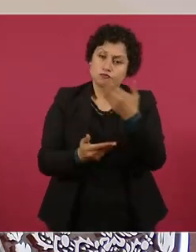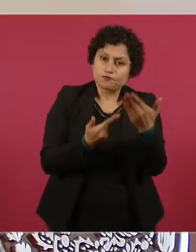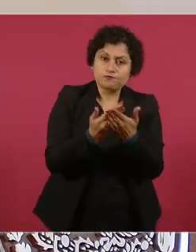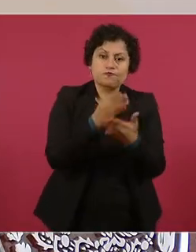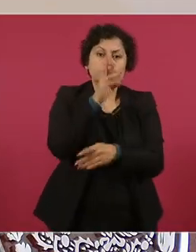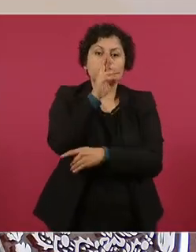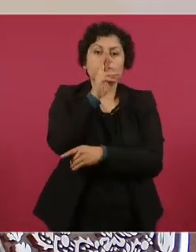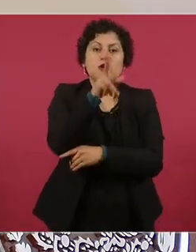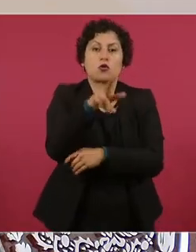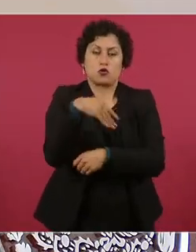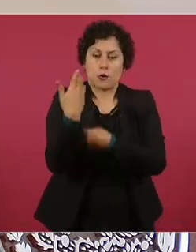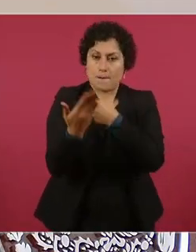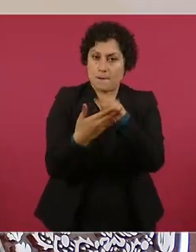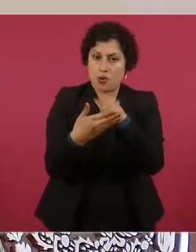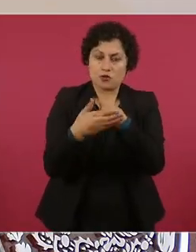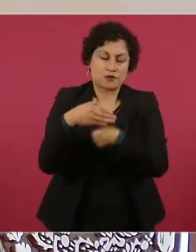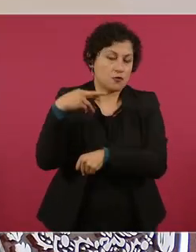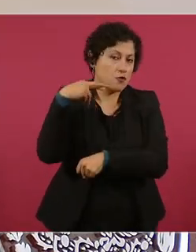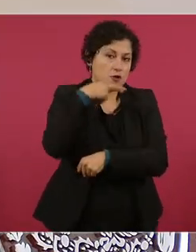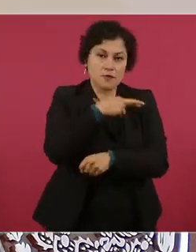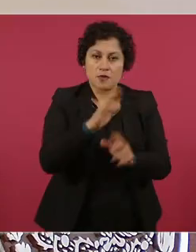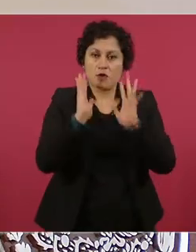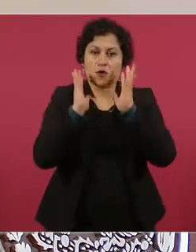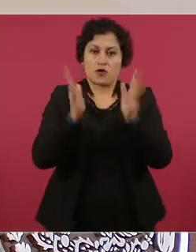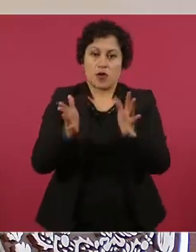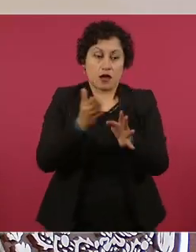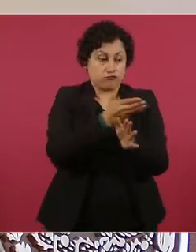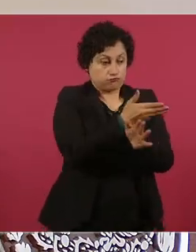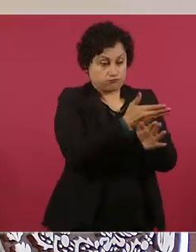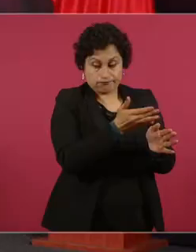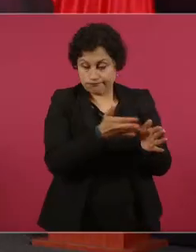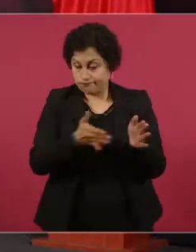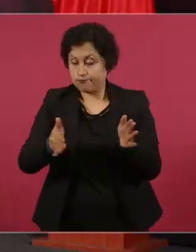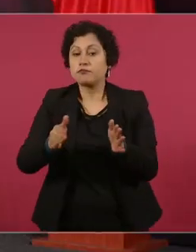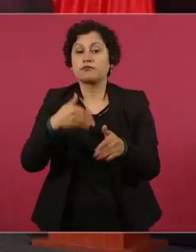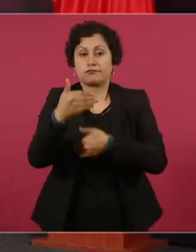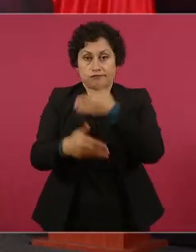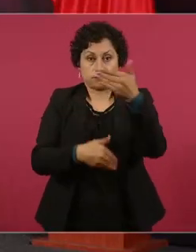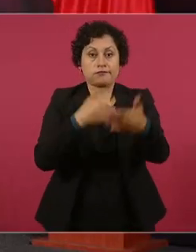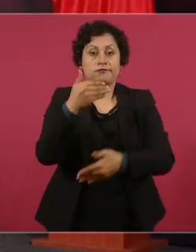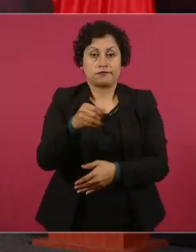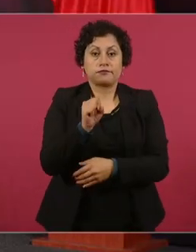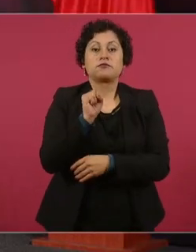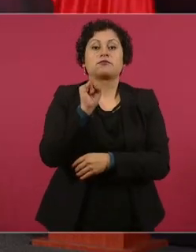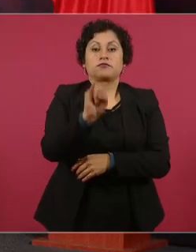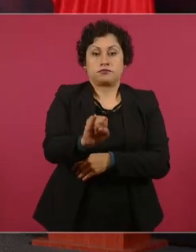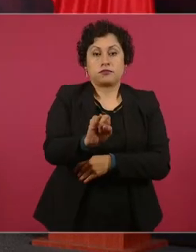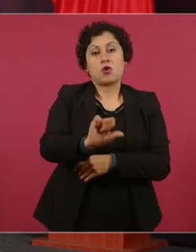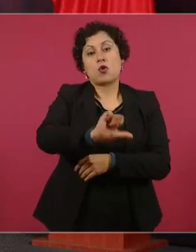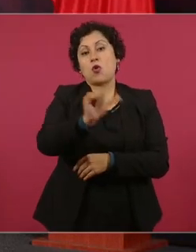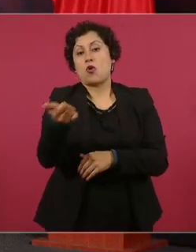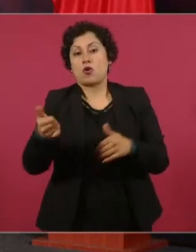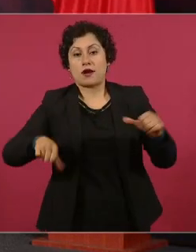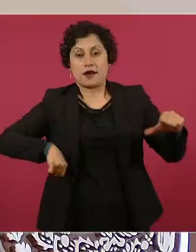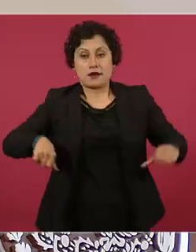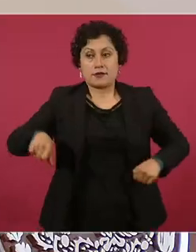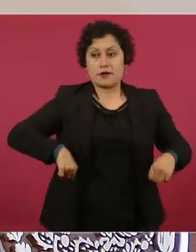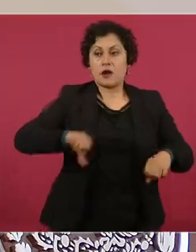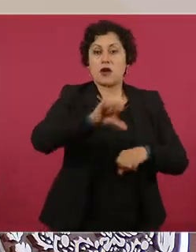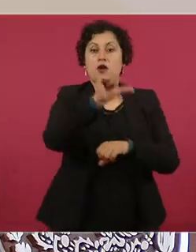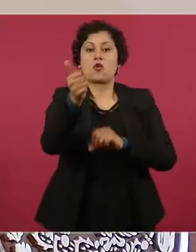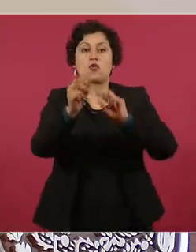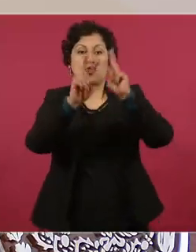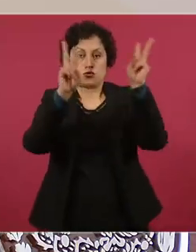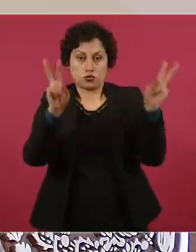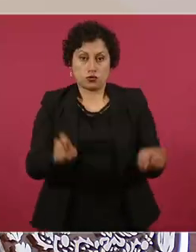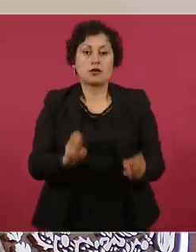en unos meses más. Y hemos avanzado bastante en muchas otras actividades y precisamente